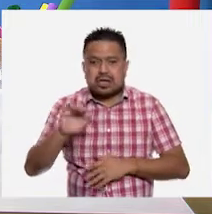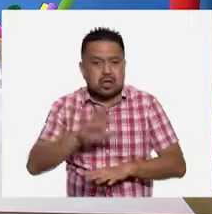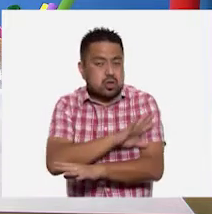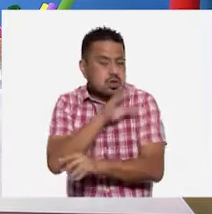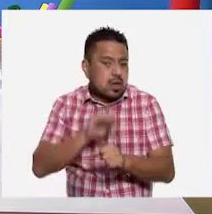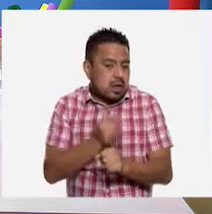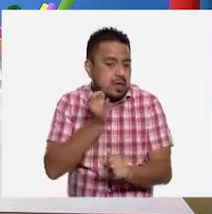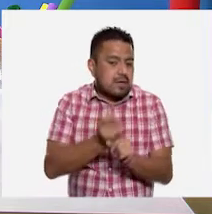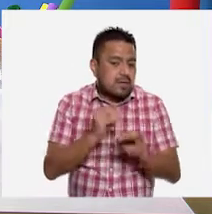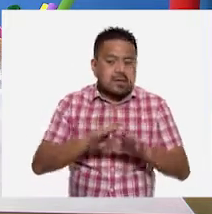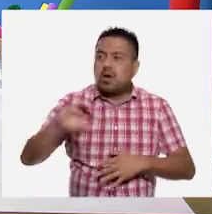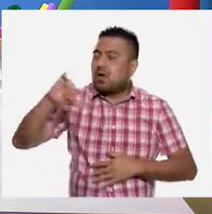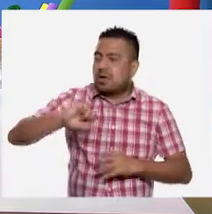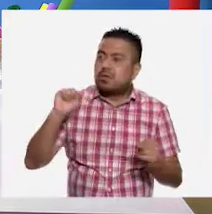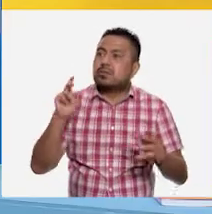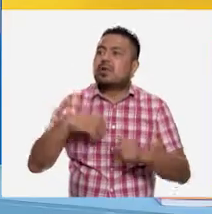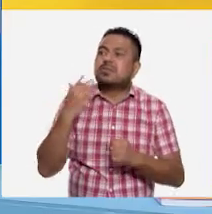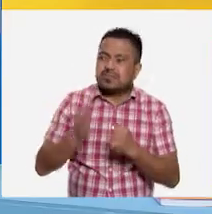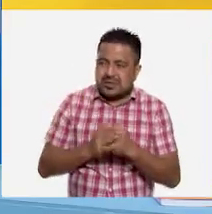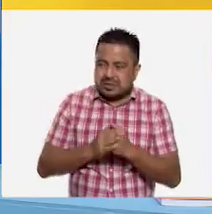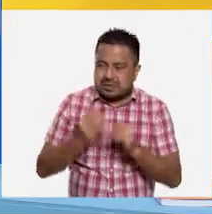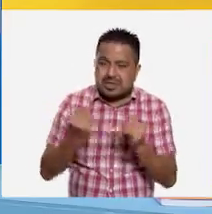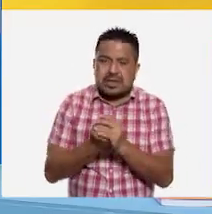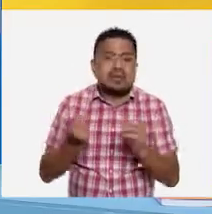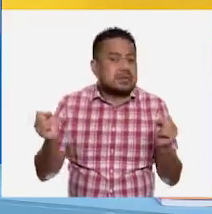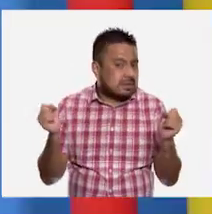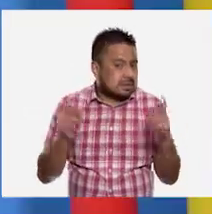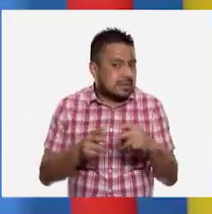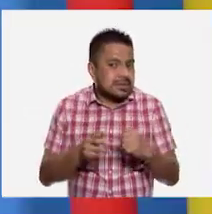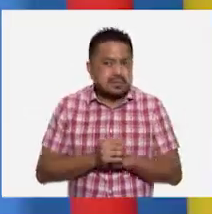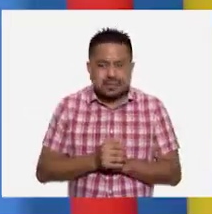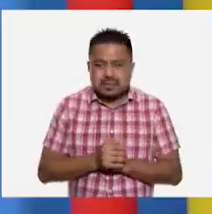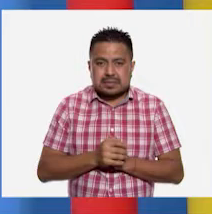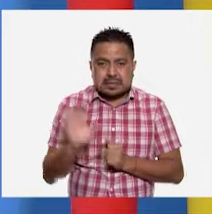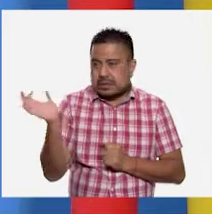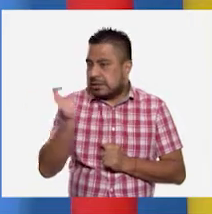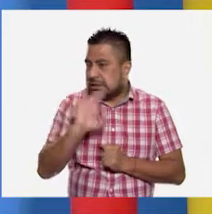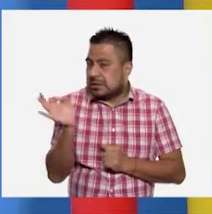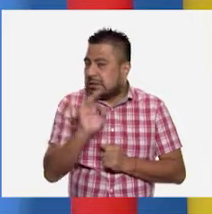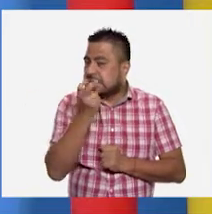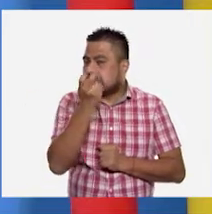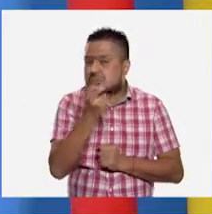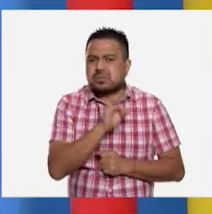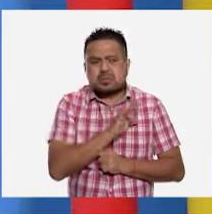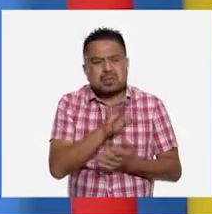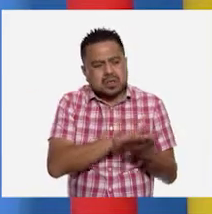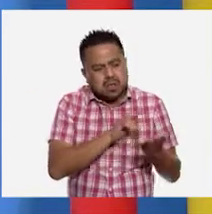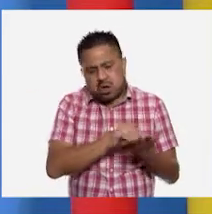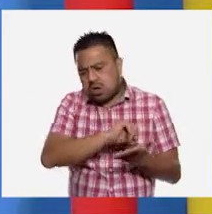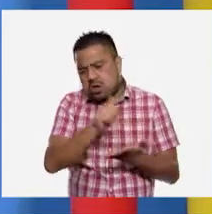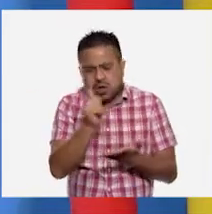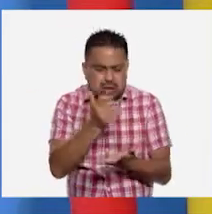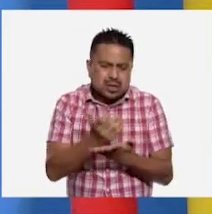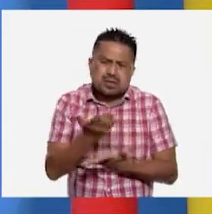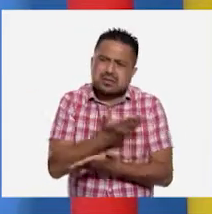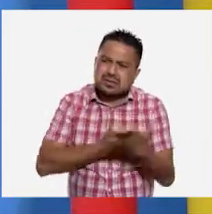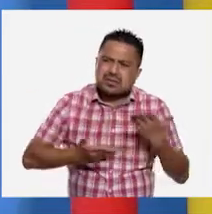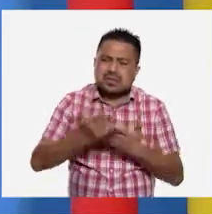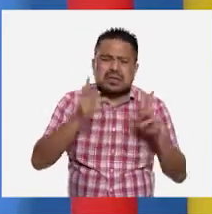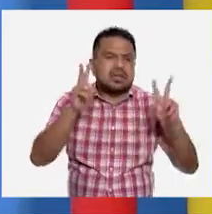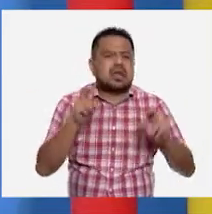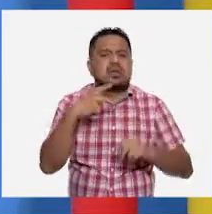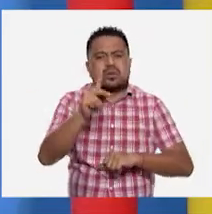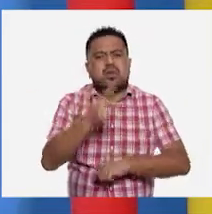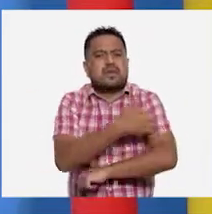información el día de hoy. Nos vemos en la próxima clase. Nos vemos, Jenny. Si te es posible, consulta otros libros y comenta el tema de hoy con tu